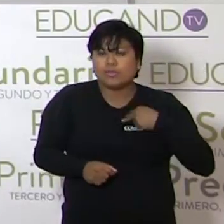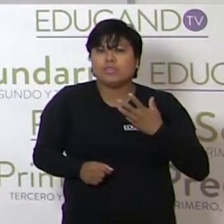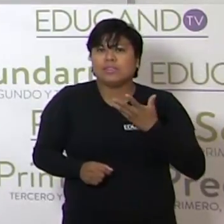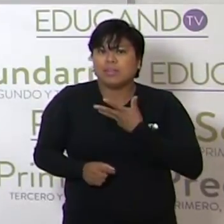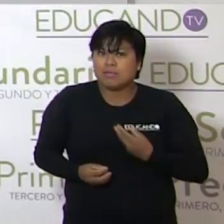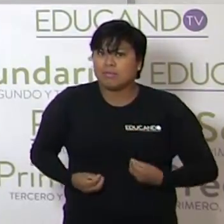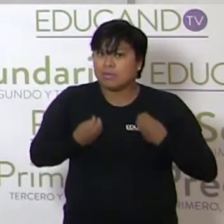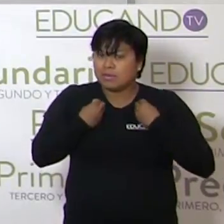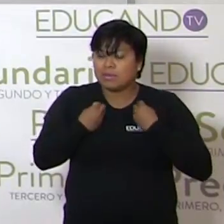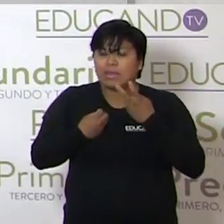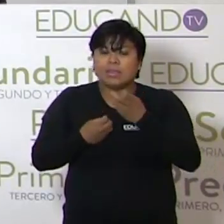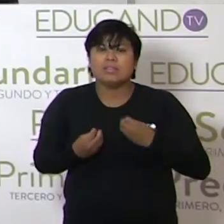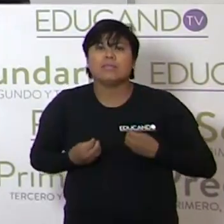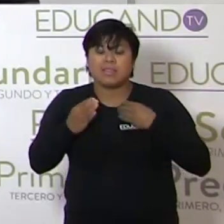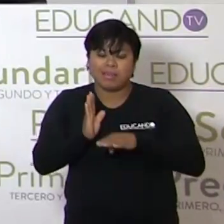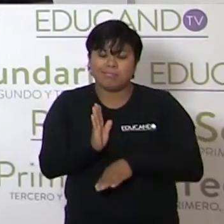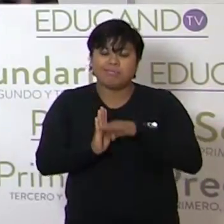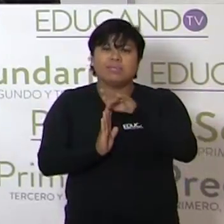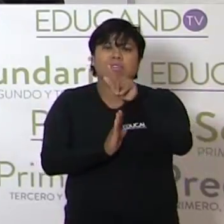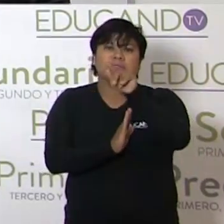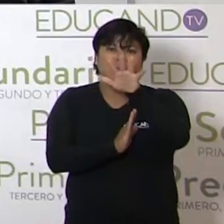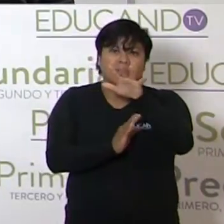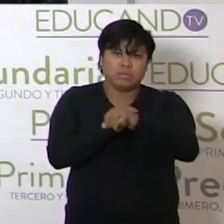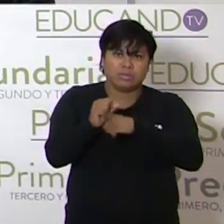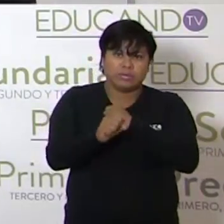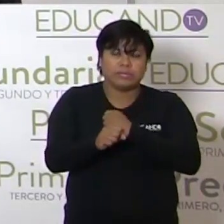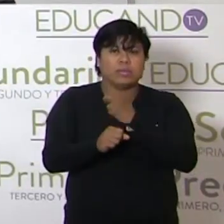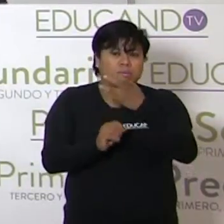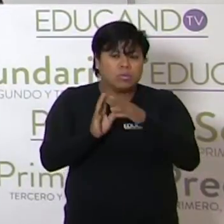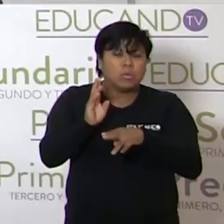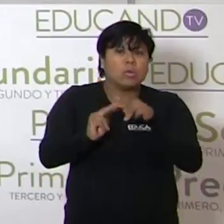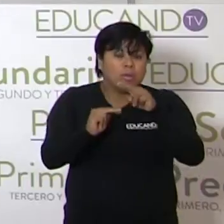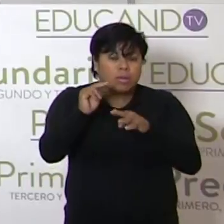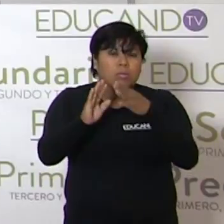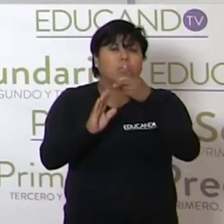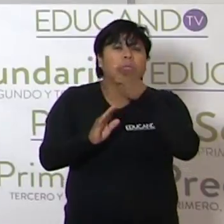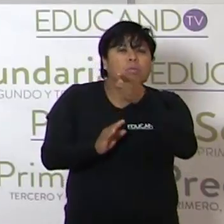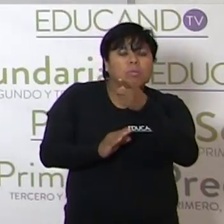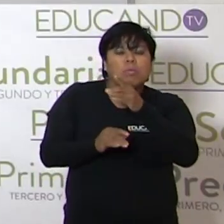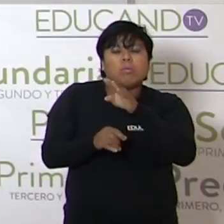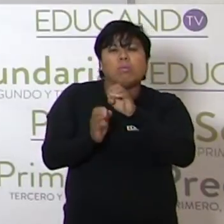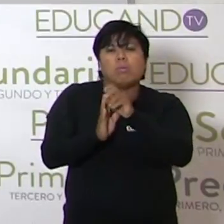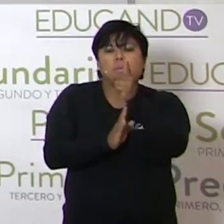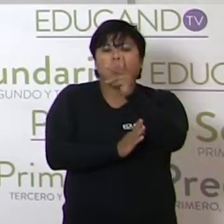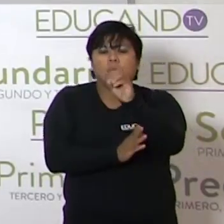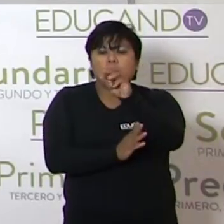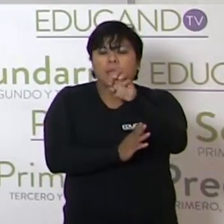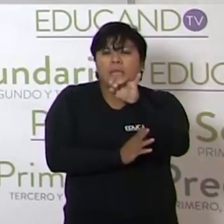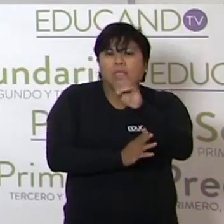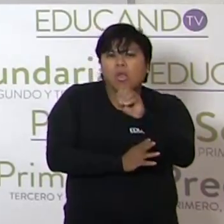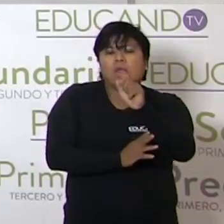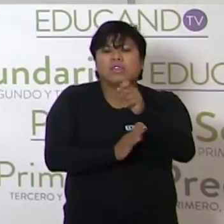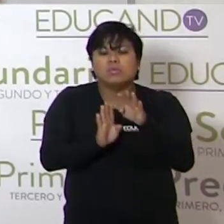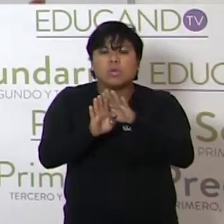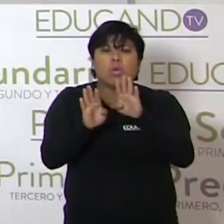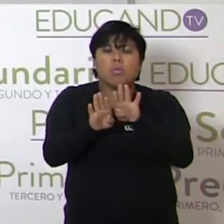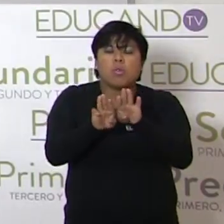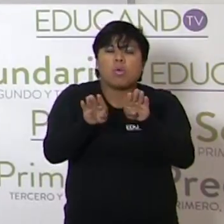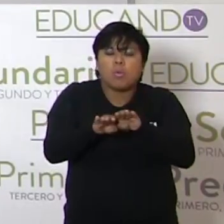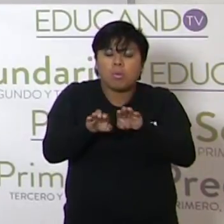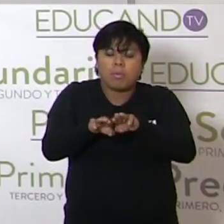promedio de vida es de 75 años. Se dice promedio porque es un promedio o es una medida de tendencia central en la